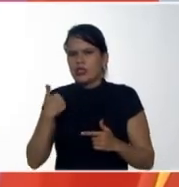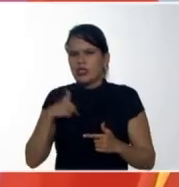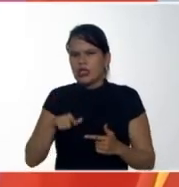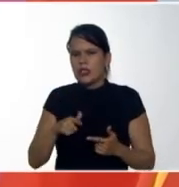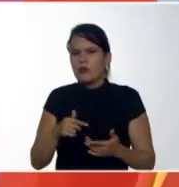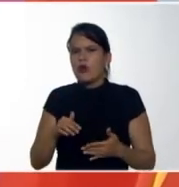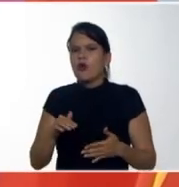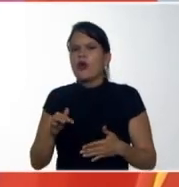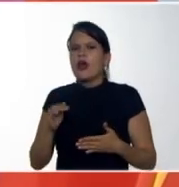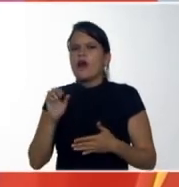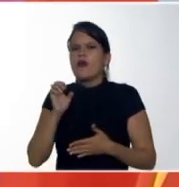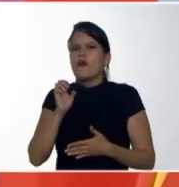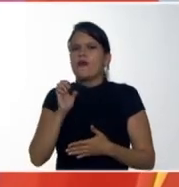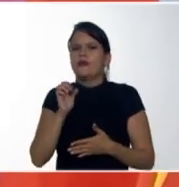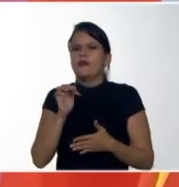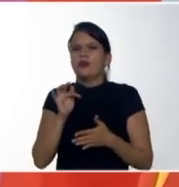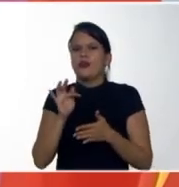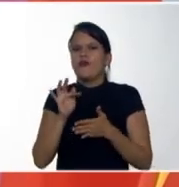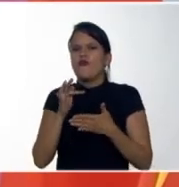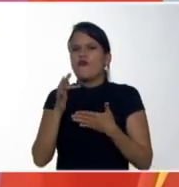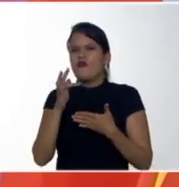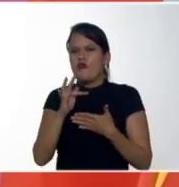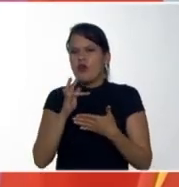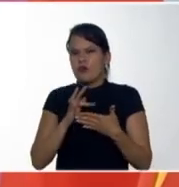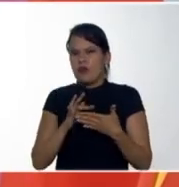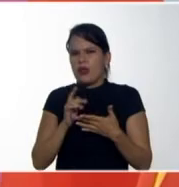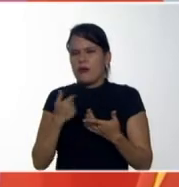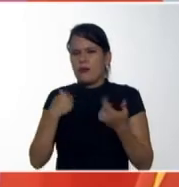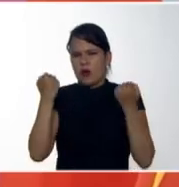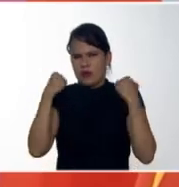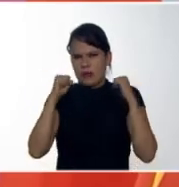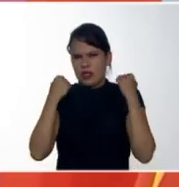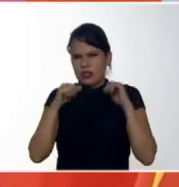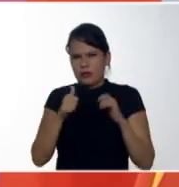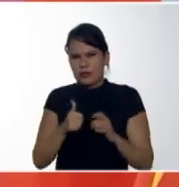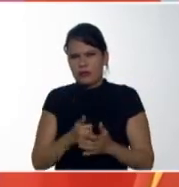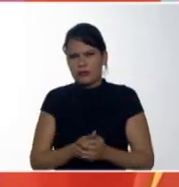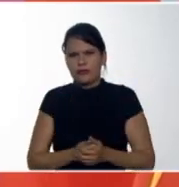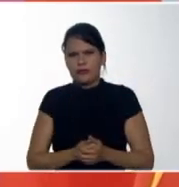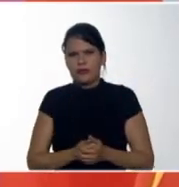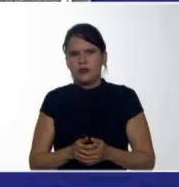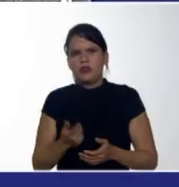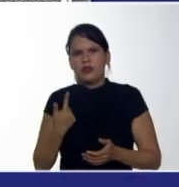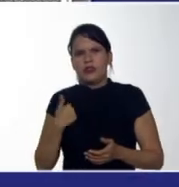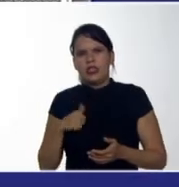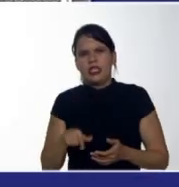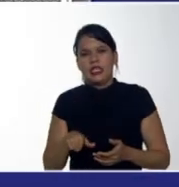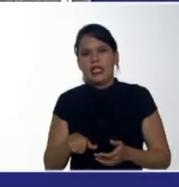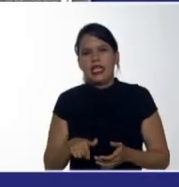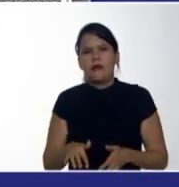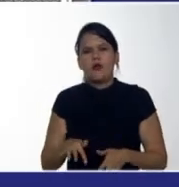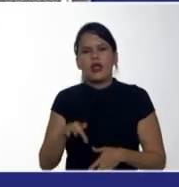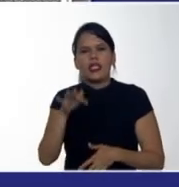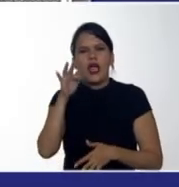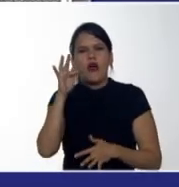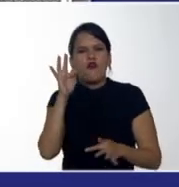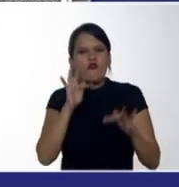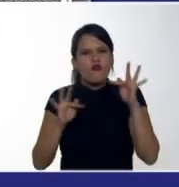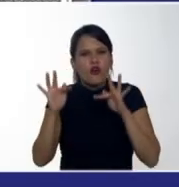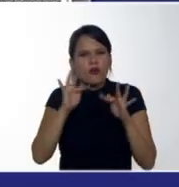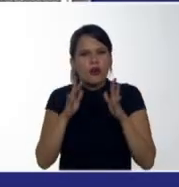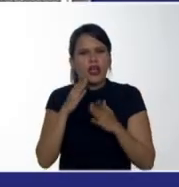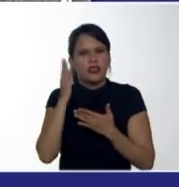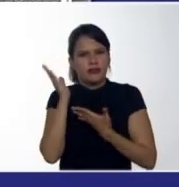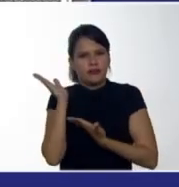unas fórmulas, pero vamos a lo práctico mejor, ¿no les parece? Tenemos estas fórmulas y estas, que